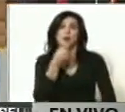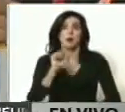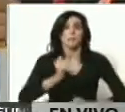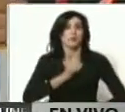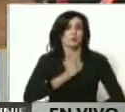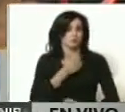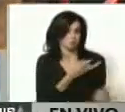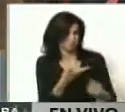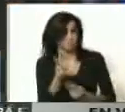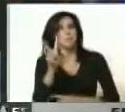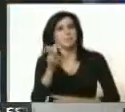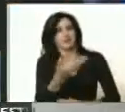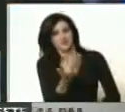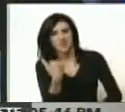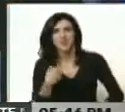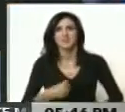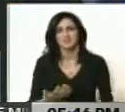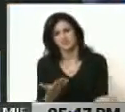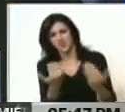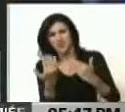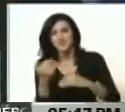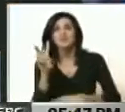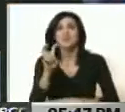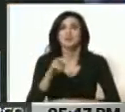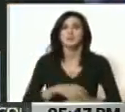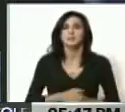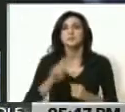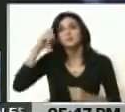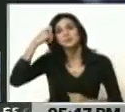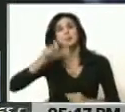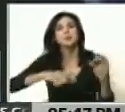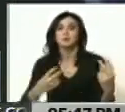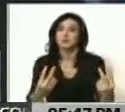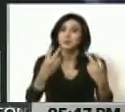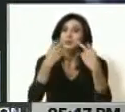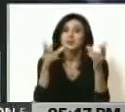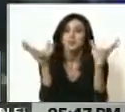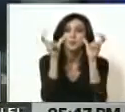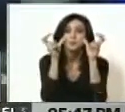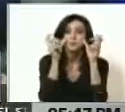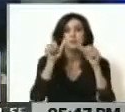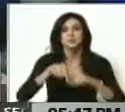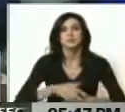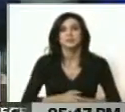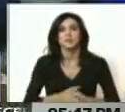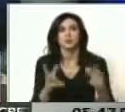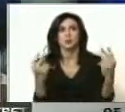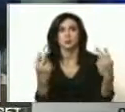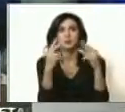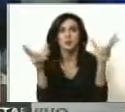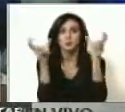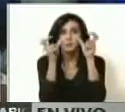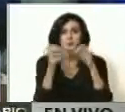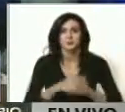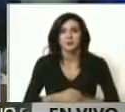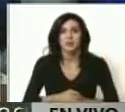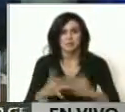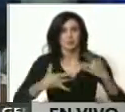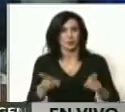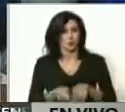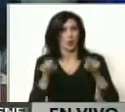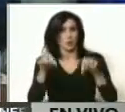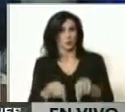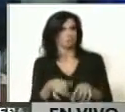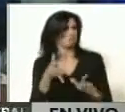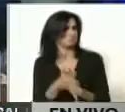invitarlos. Bueno, vamos a recordarles a la audiencia que nos está escuchando por la pantalla venezolana de televisión que este tipo de actividad